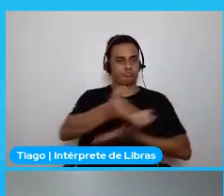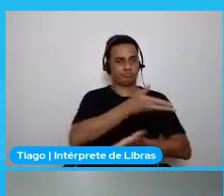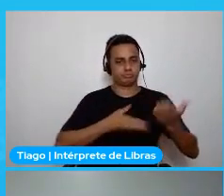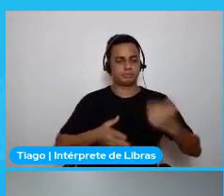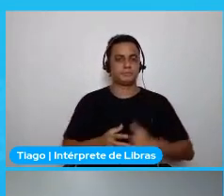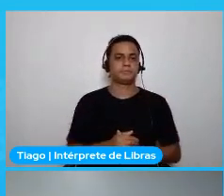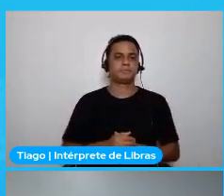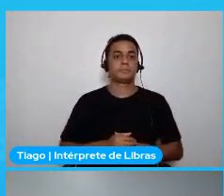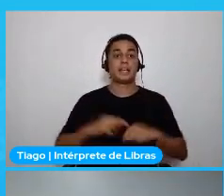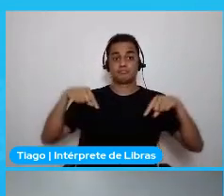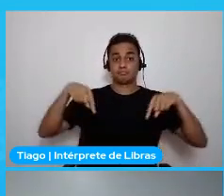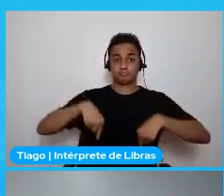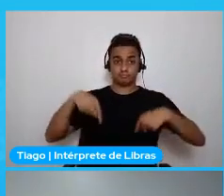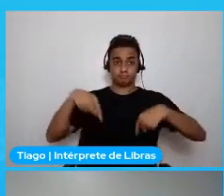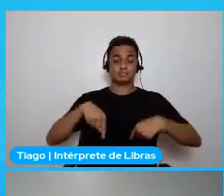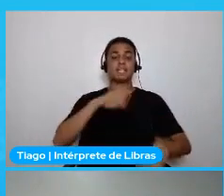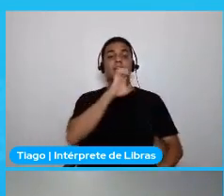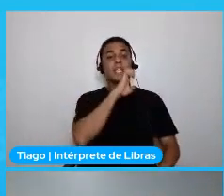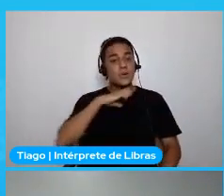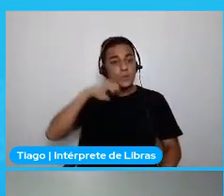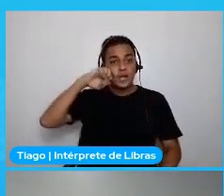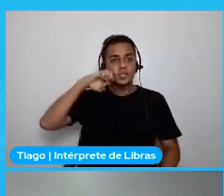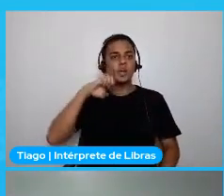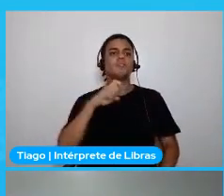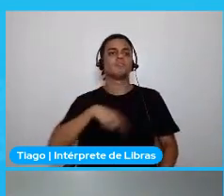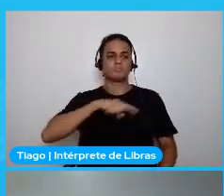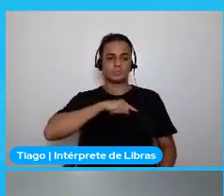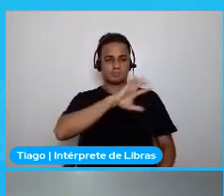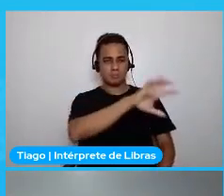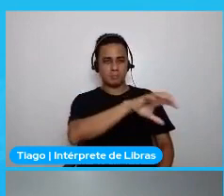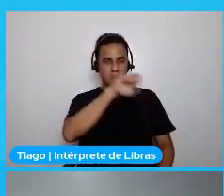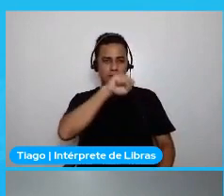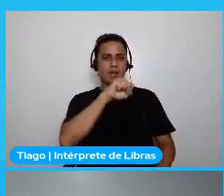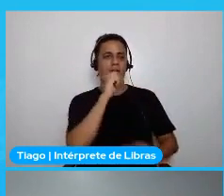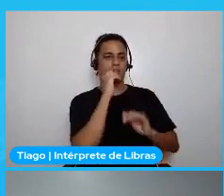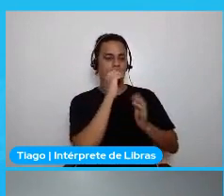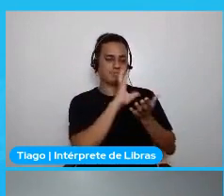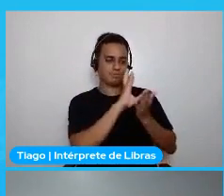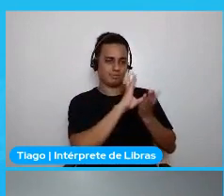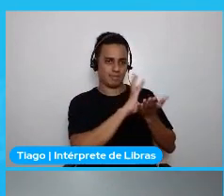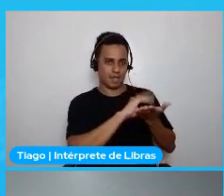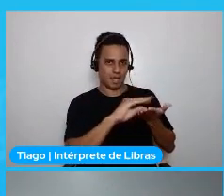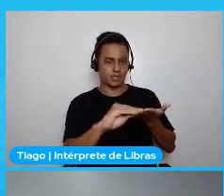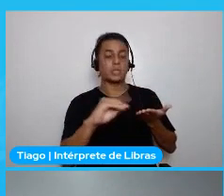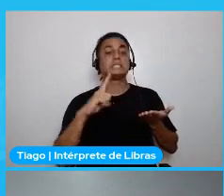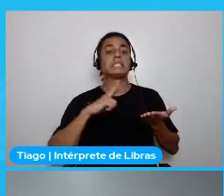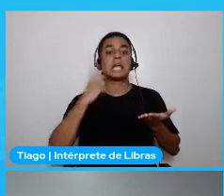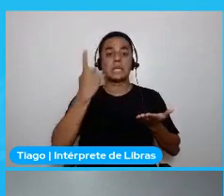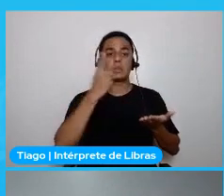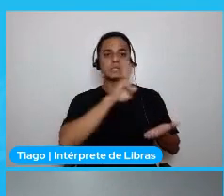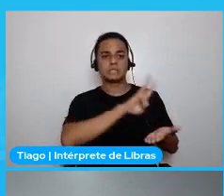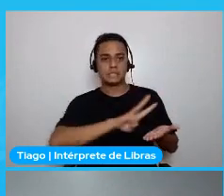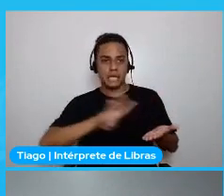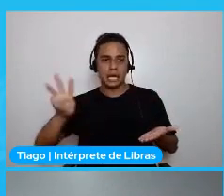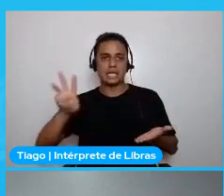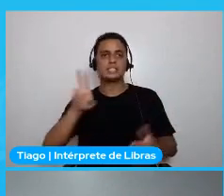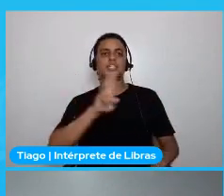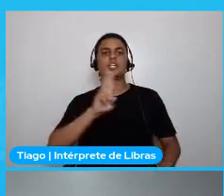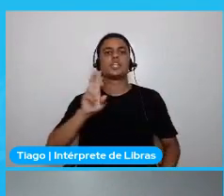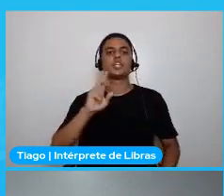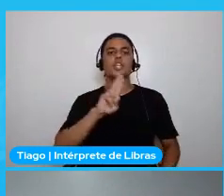Aquí en Ecuador, ¿dónde encontramos los datos abiertos? Hay un portal que se llama Compras Públicas, donde